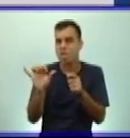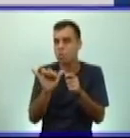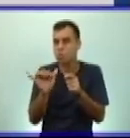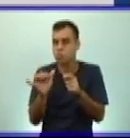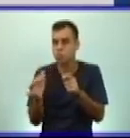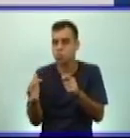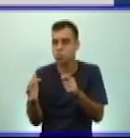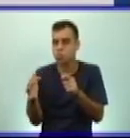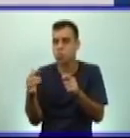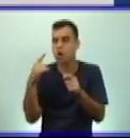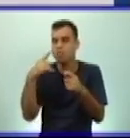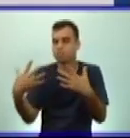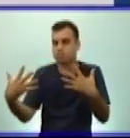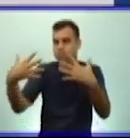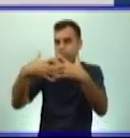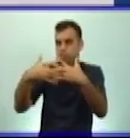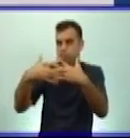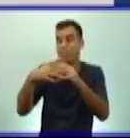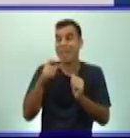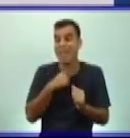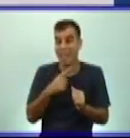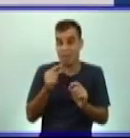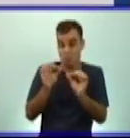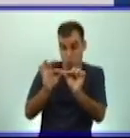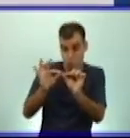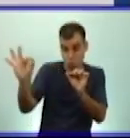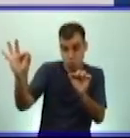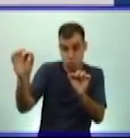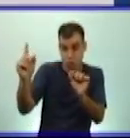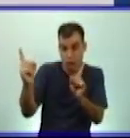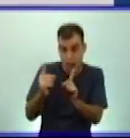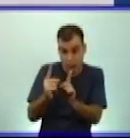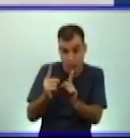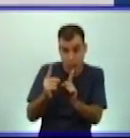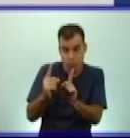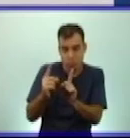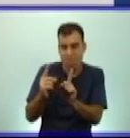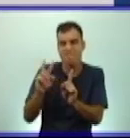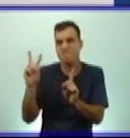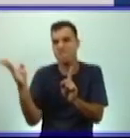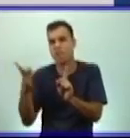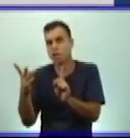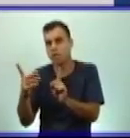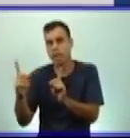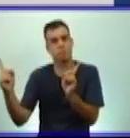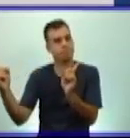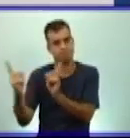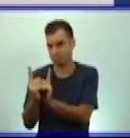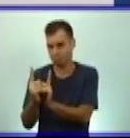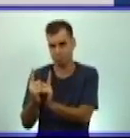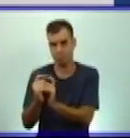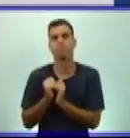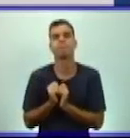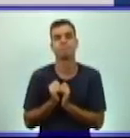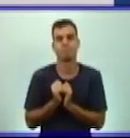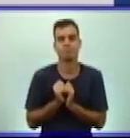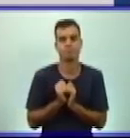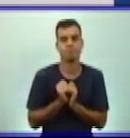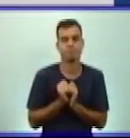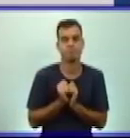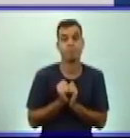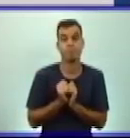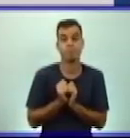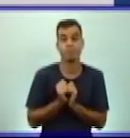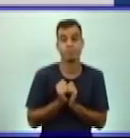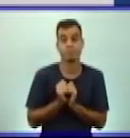con esta relación. Si el radio es menor, la velocidad lineal es menor porque son directamente proporcionales. De igual forma, cuando es mayor la